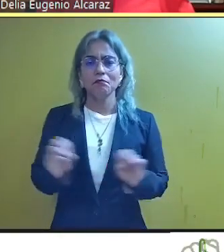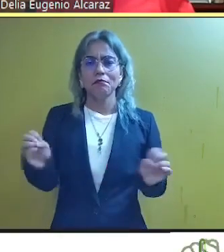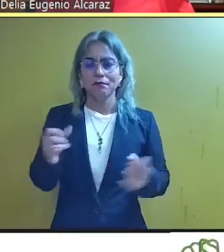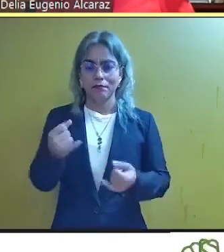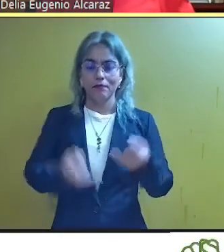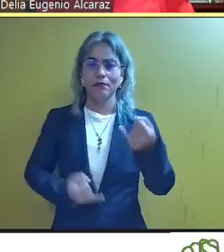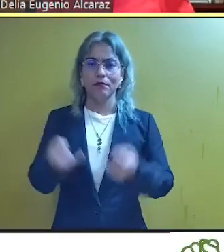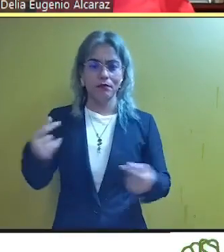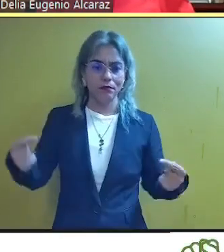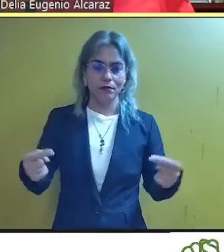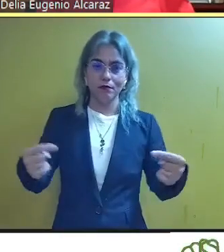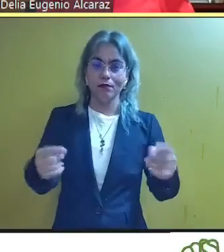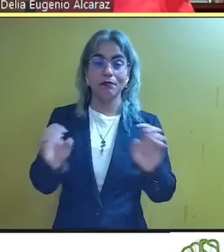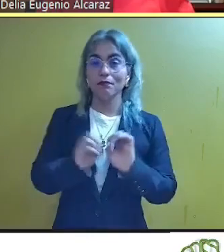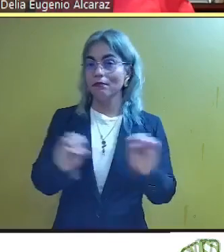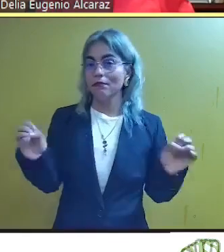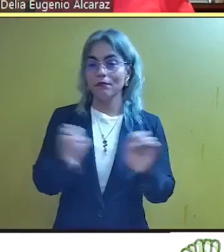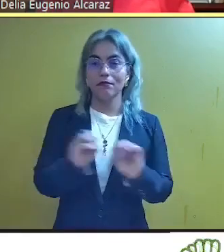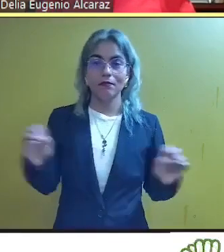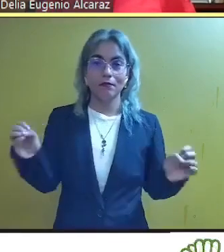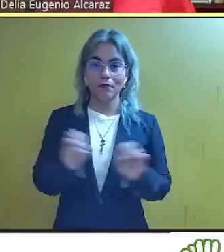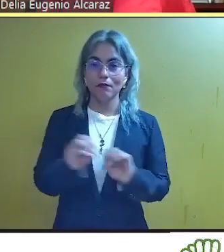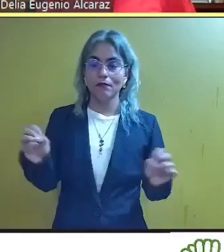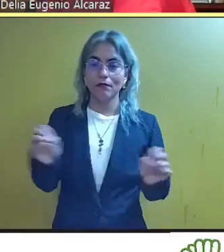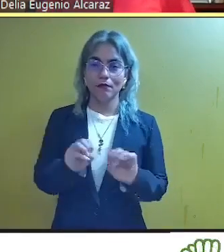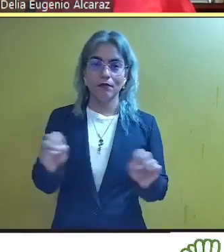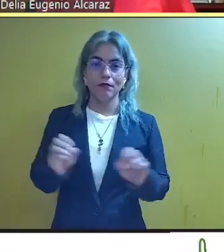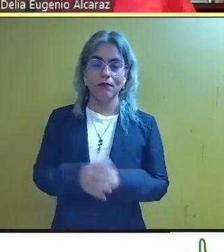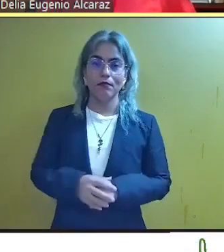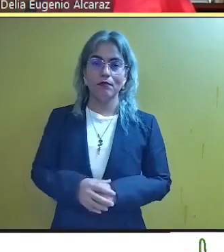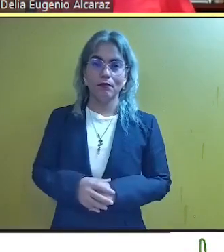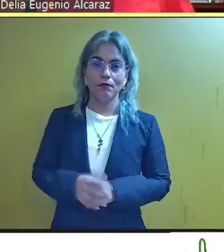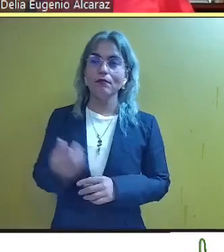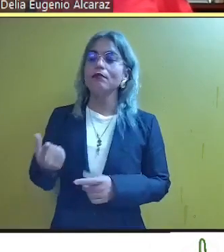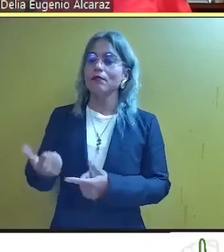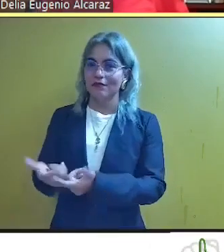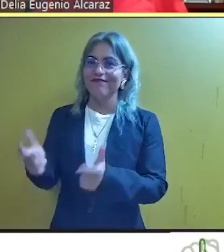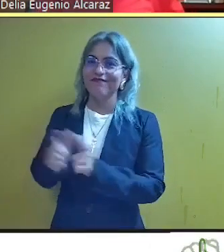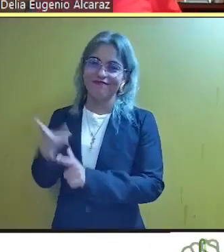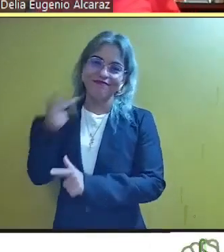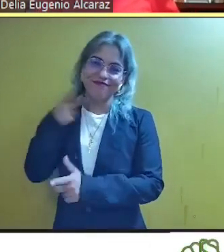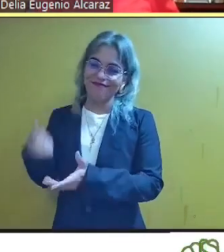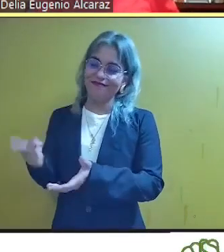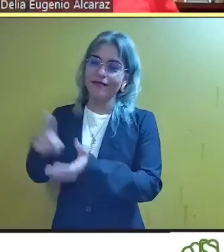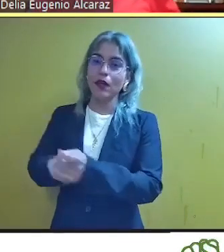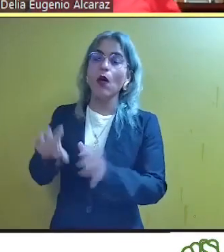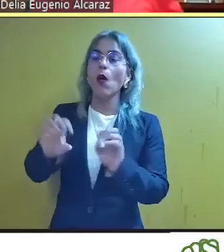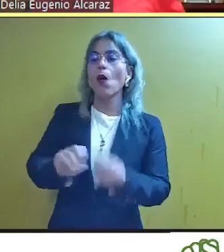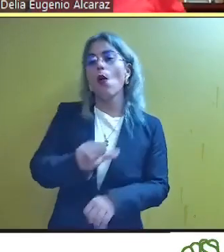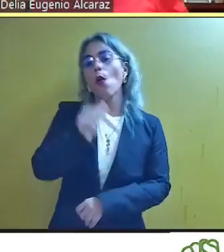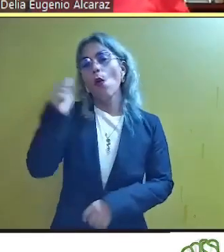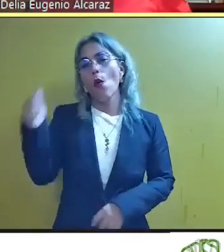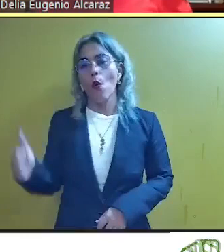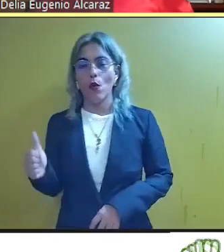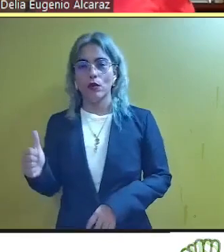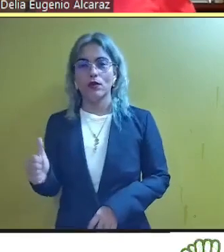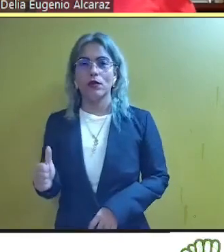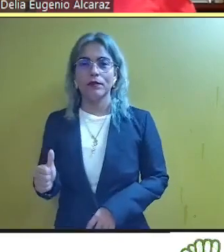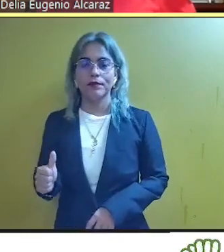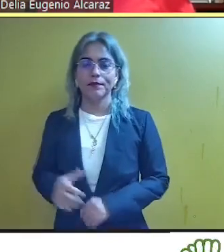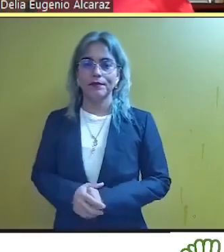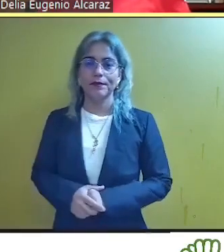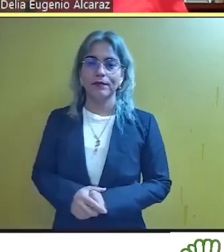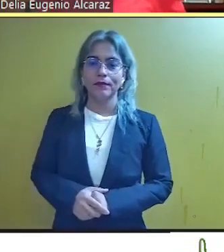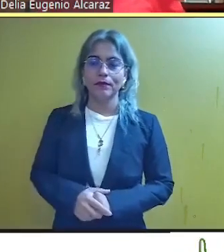jurisdiccional ante el órgano intrapartidario o ante otro organismo jurisdiccional. En